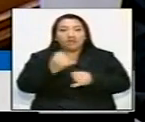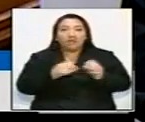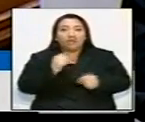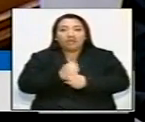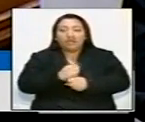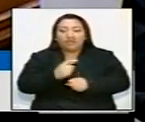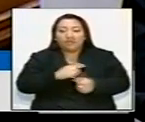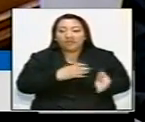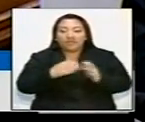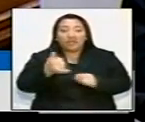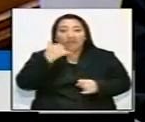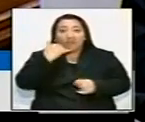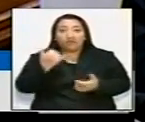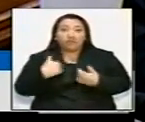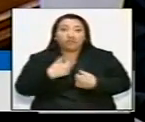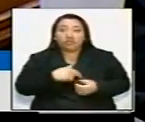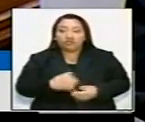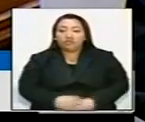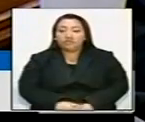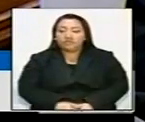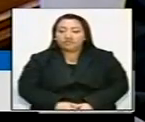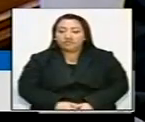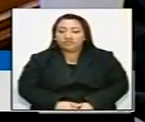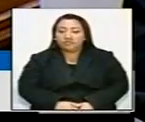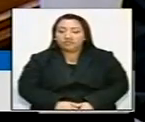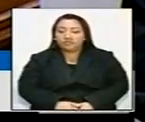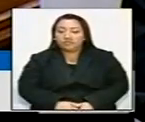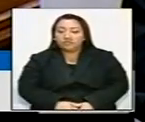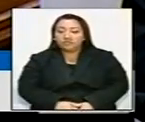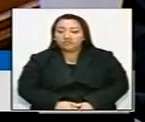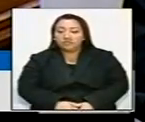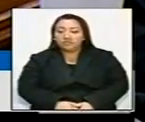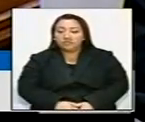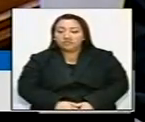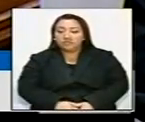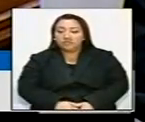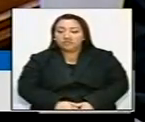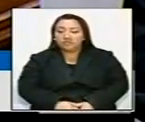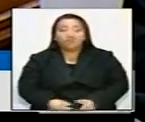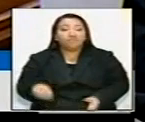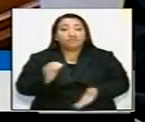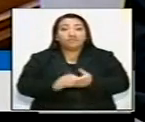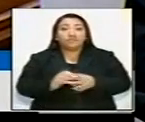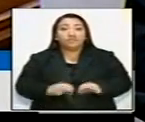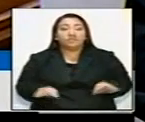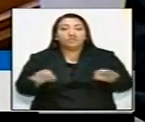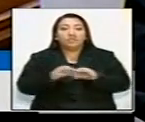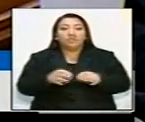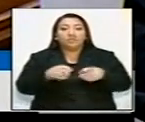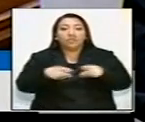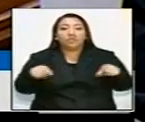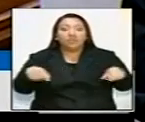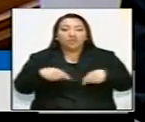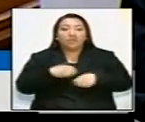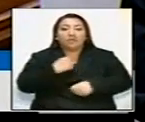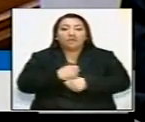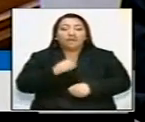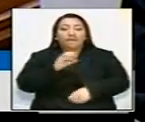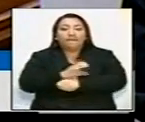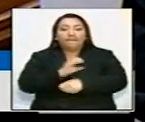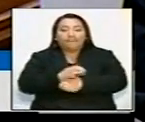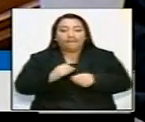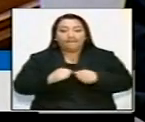producción del teléfono Nokia. Entonces, más importante que el puesto de trabajo se convierte en la